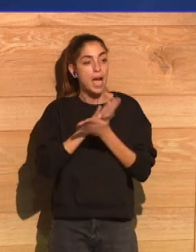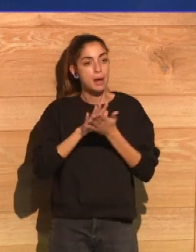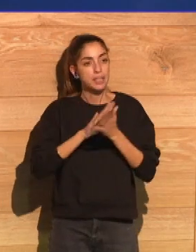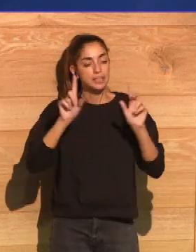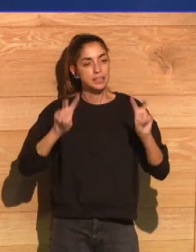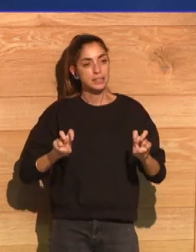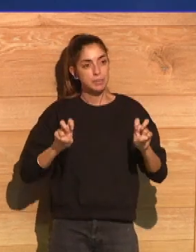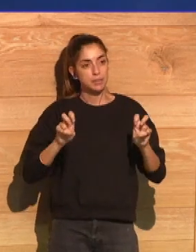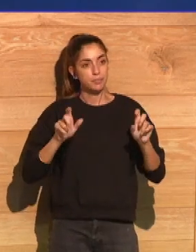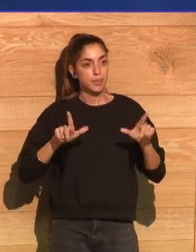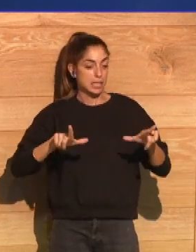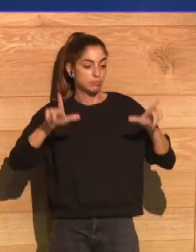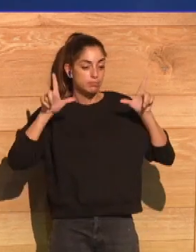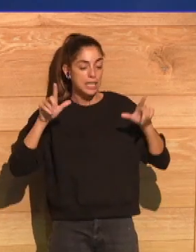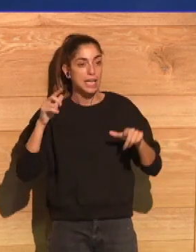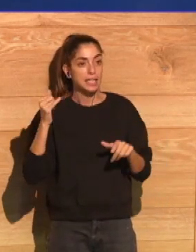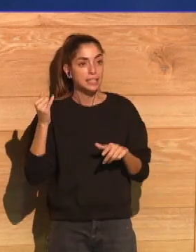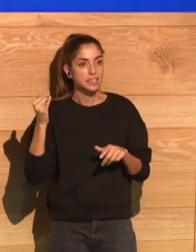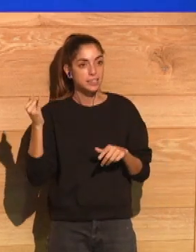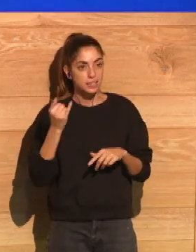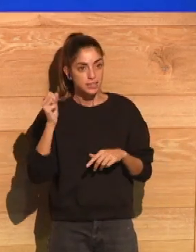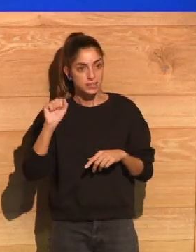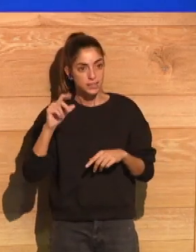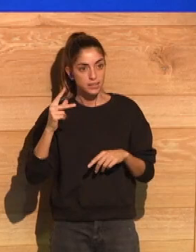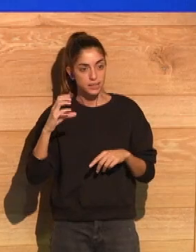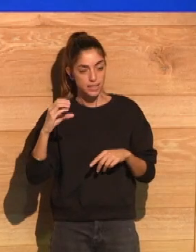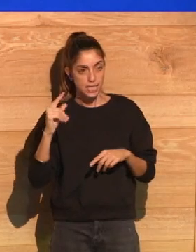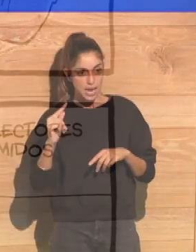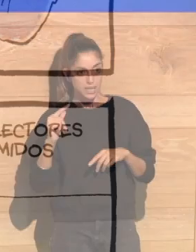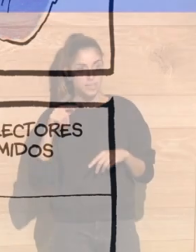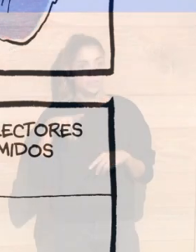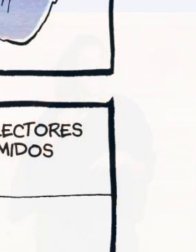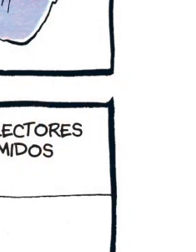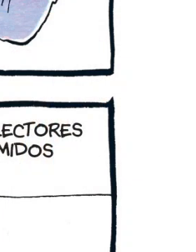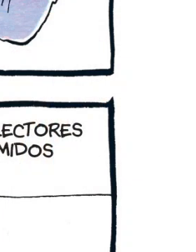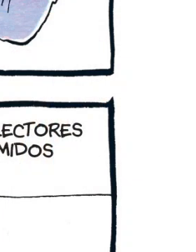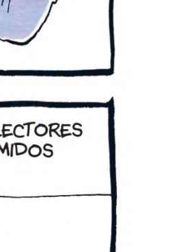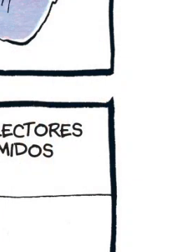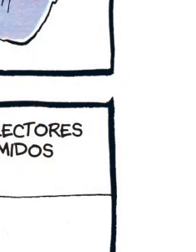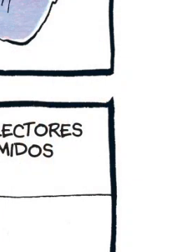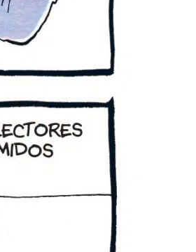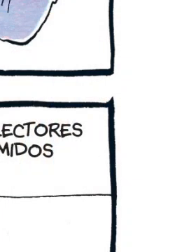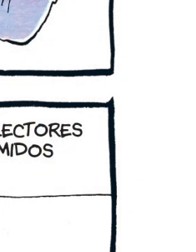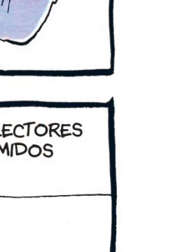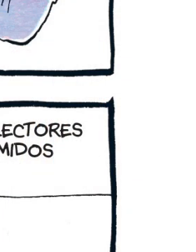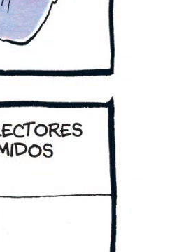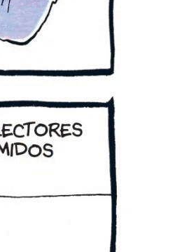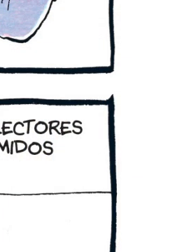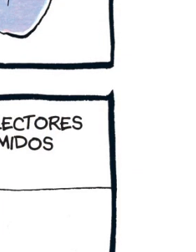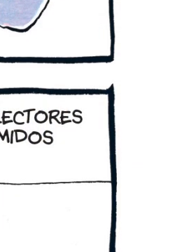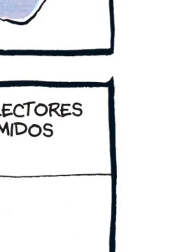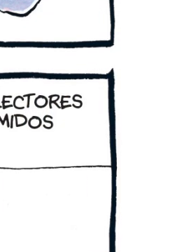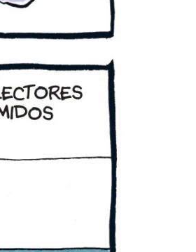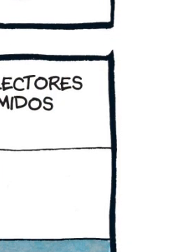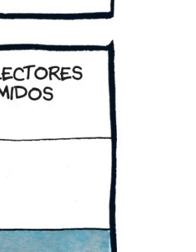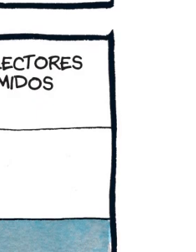hablado de Margaret Fuller y bueno, como decía, hay muchos otros personajes, está Emerson, sale mucho Coleridge también, pero